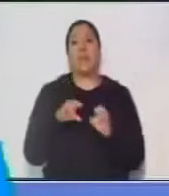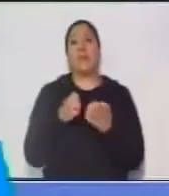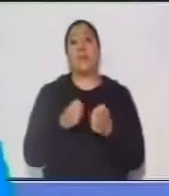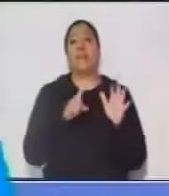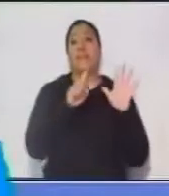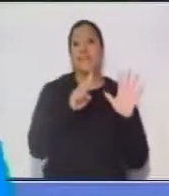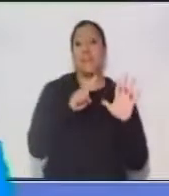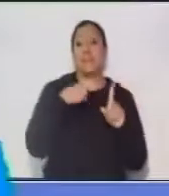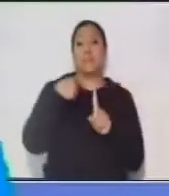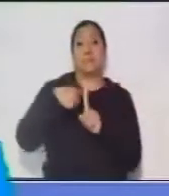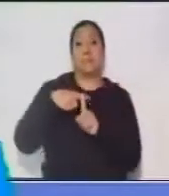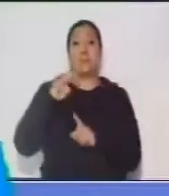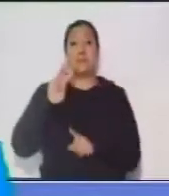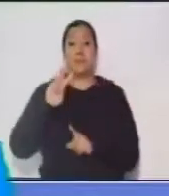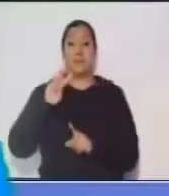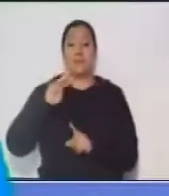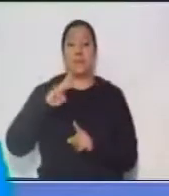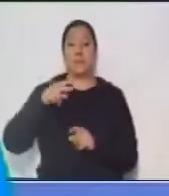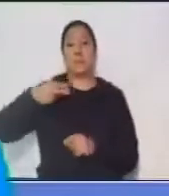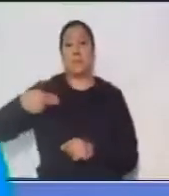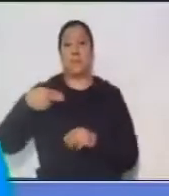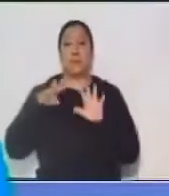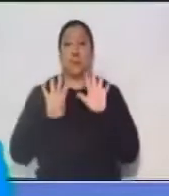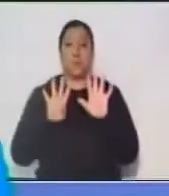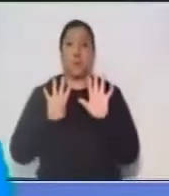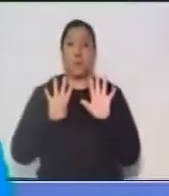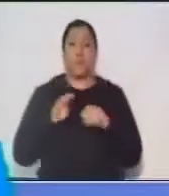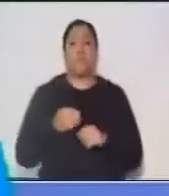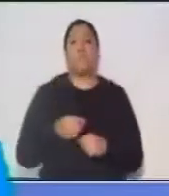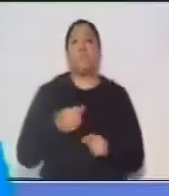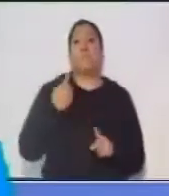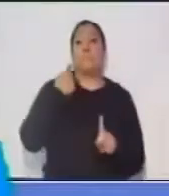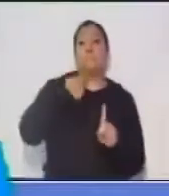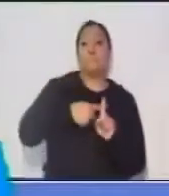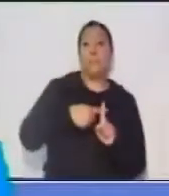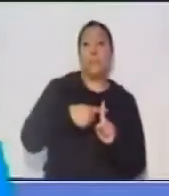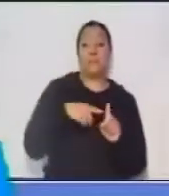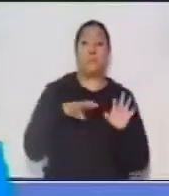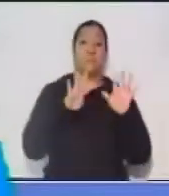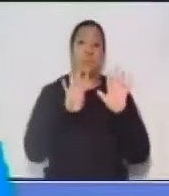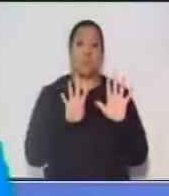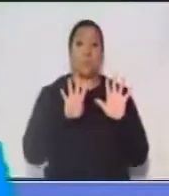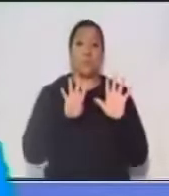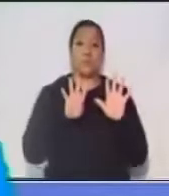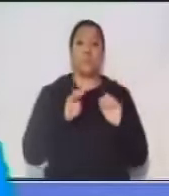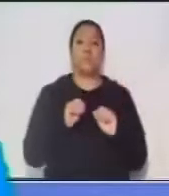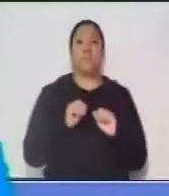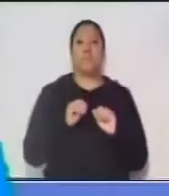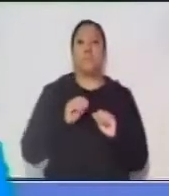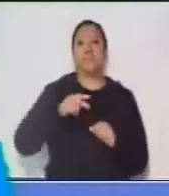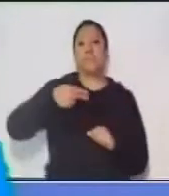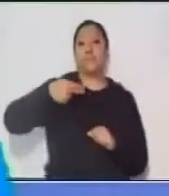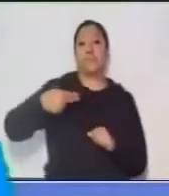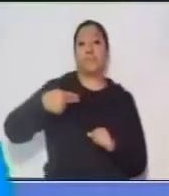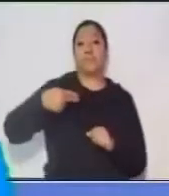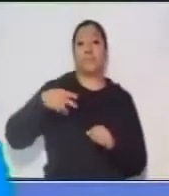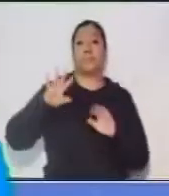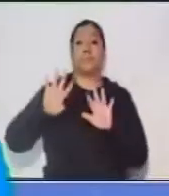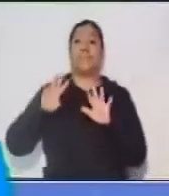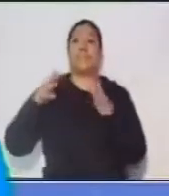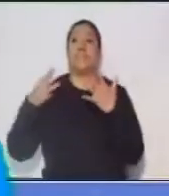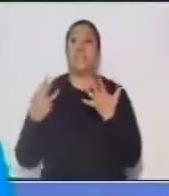3, 9, más 9, ¿verdad? Porque es 9 más 9, 18